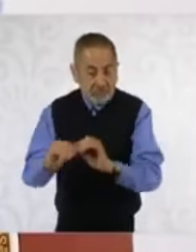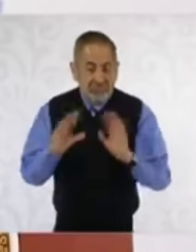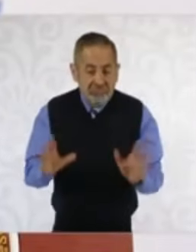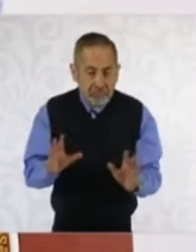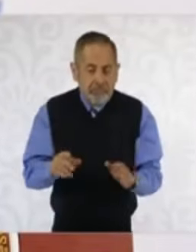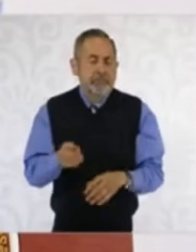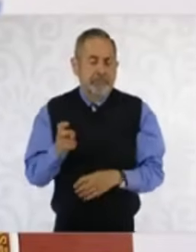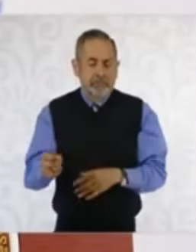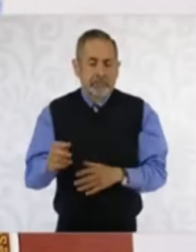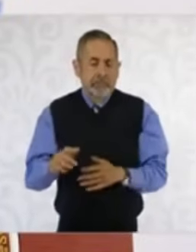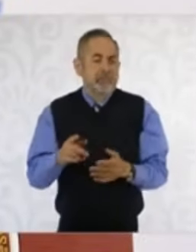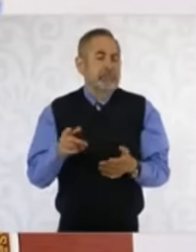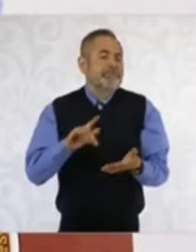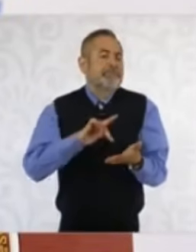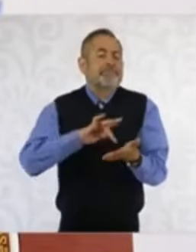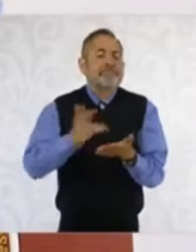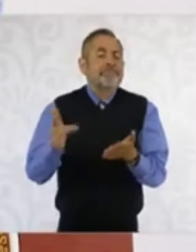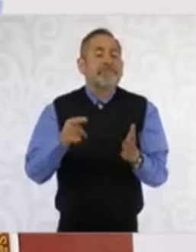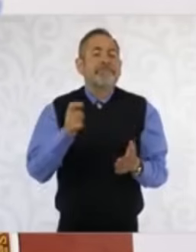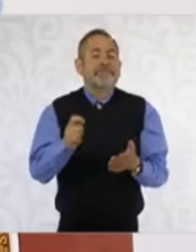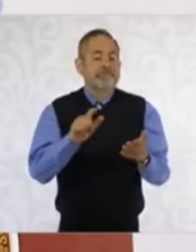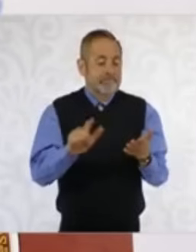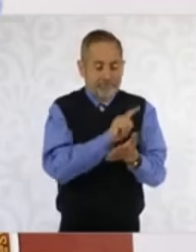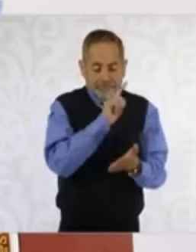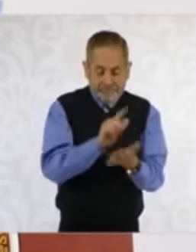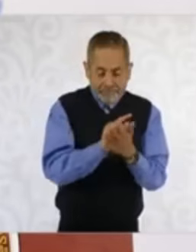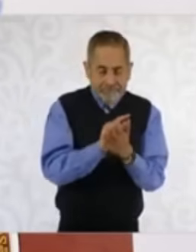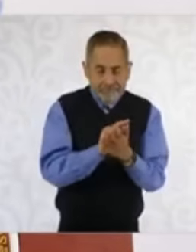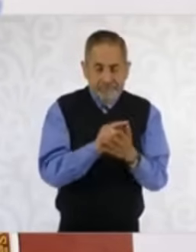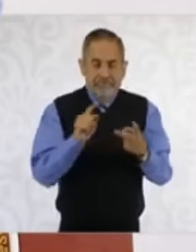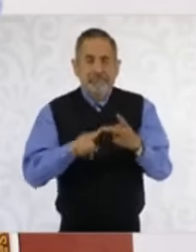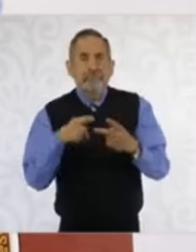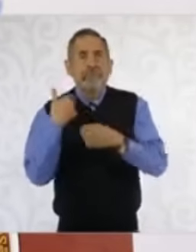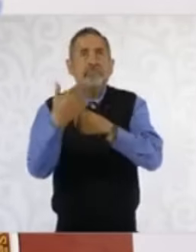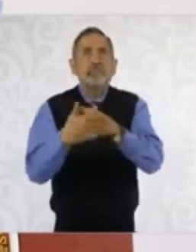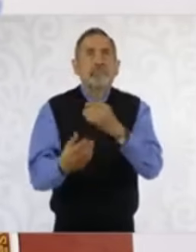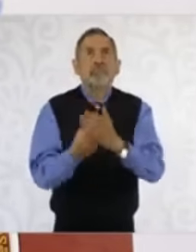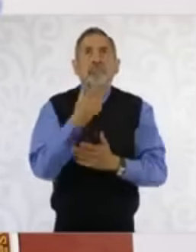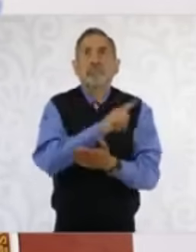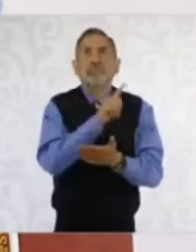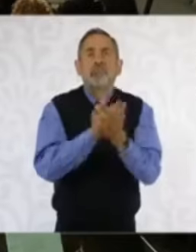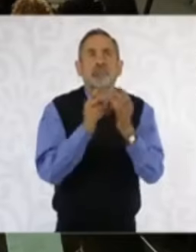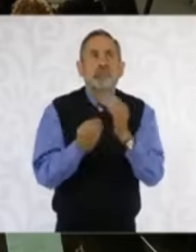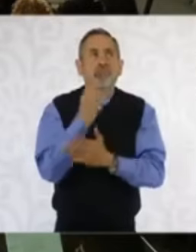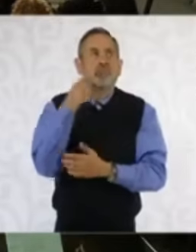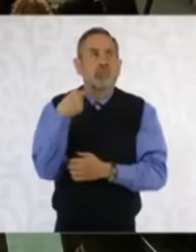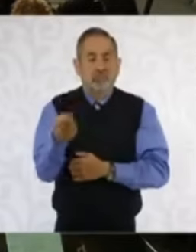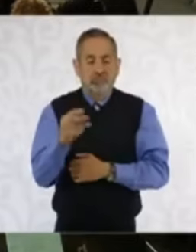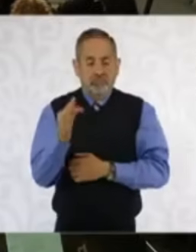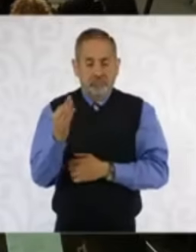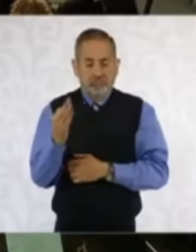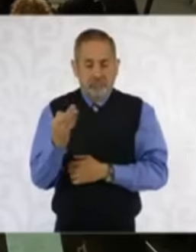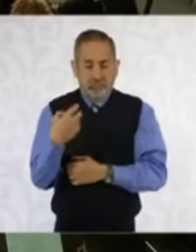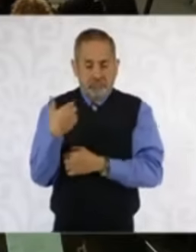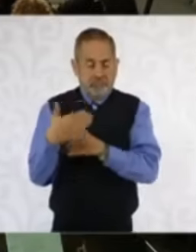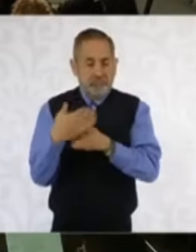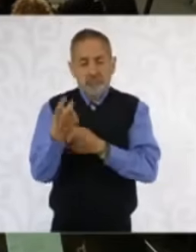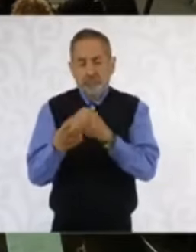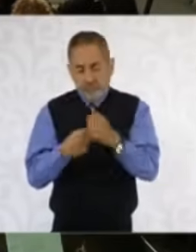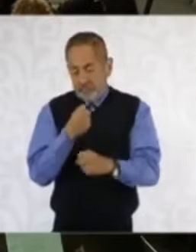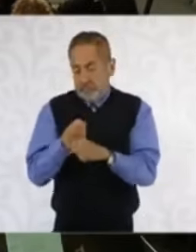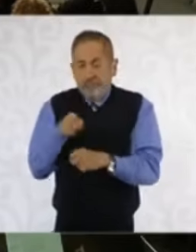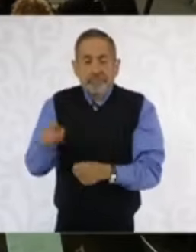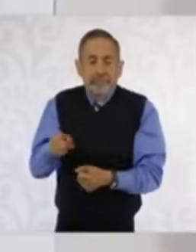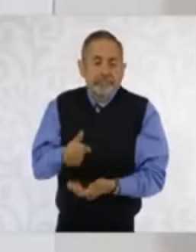traigo información importante para los queridos amigos pensionados del ISSSTE. Porque no solo los del IMSS tienen novedades, también hay cosas buenas para